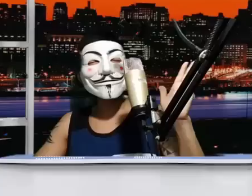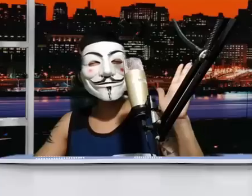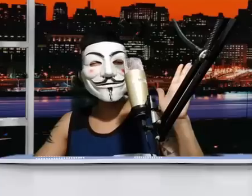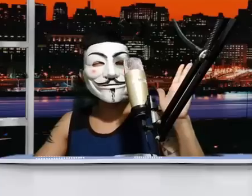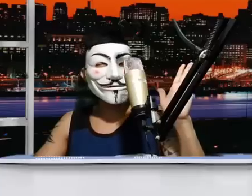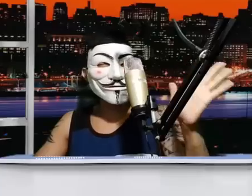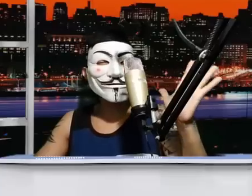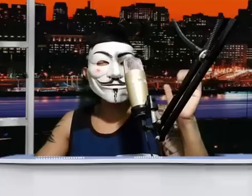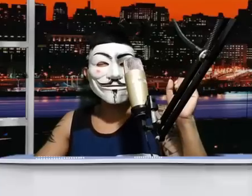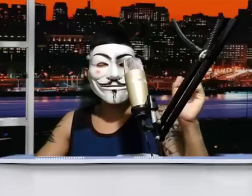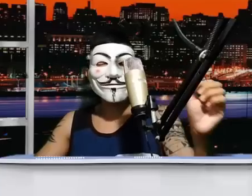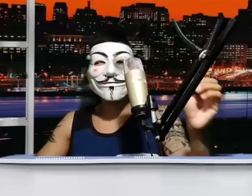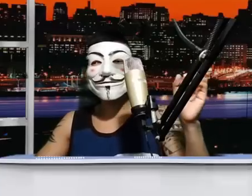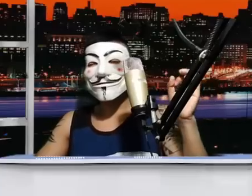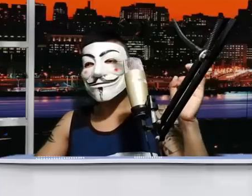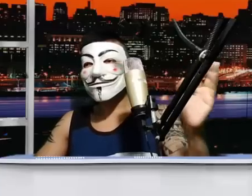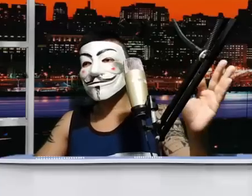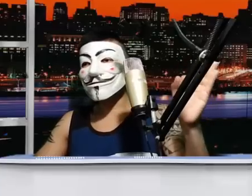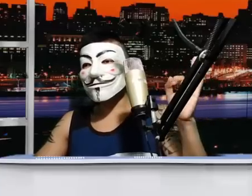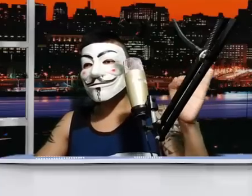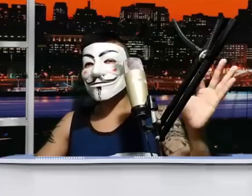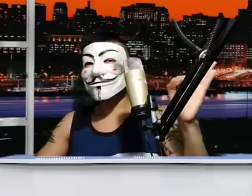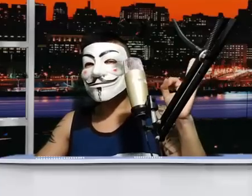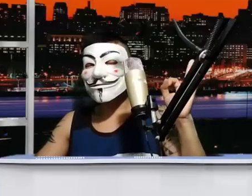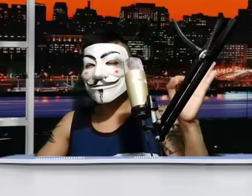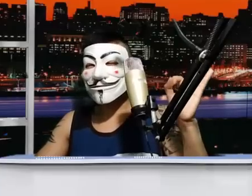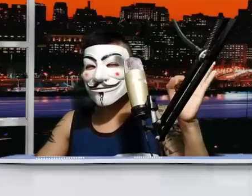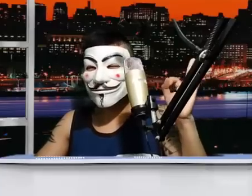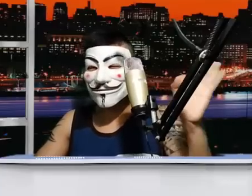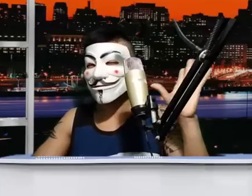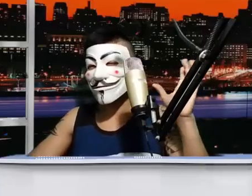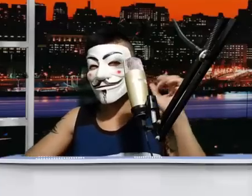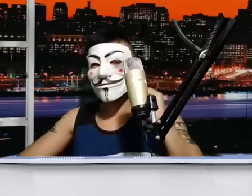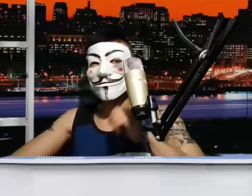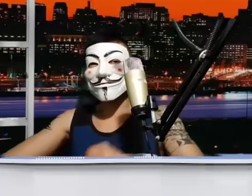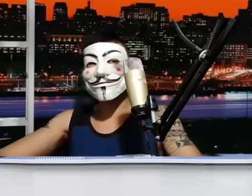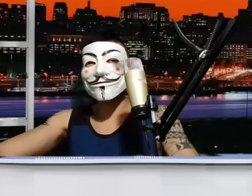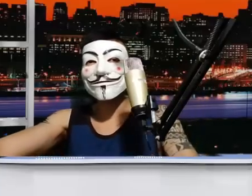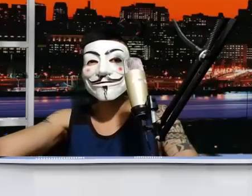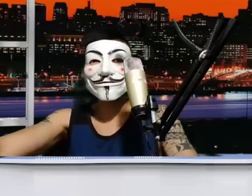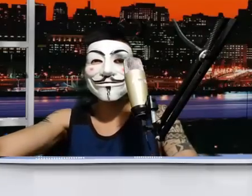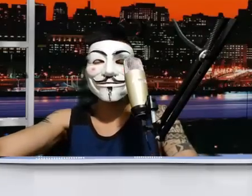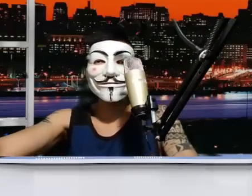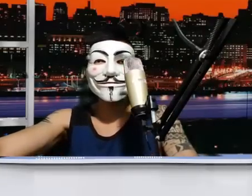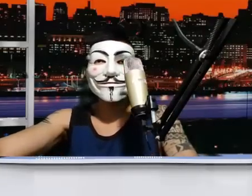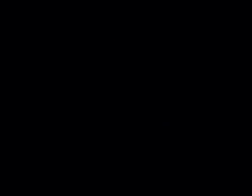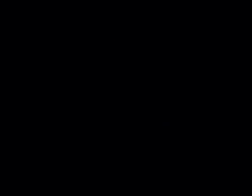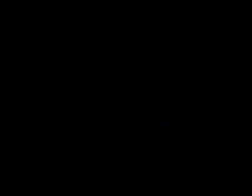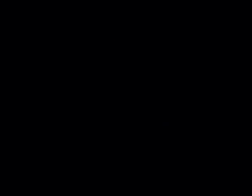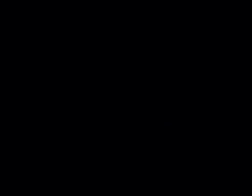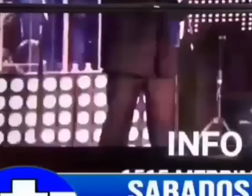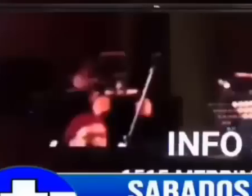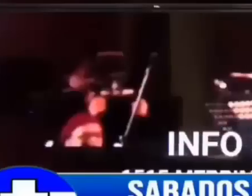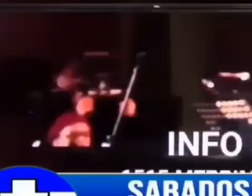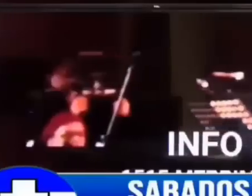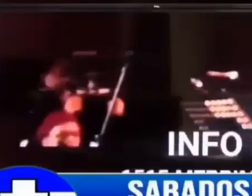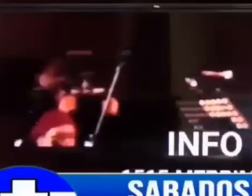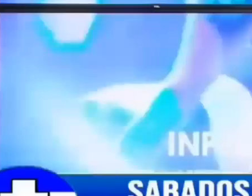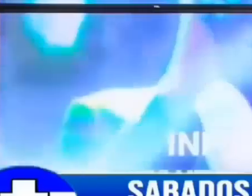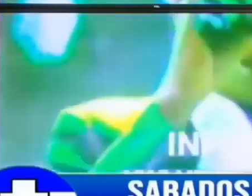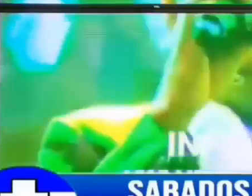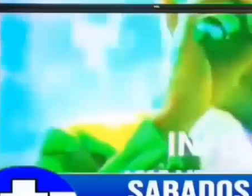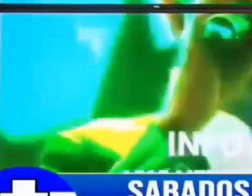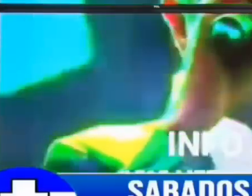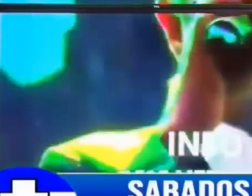maje ya no va a volver a El Salvador, y yo que tenía unas grandes ganas de conocerlo. A mí